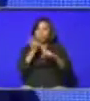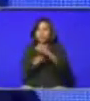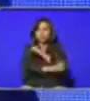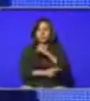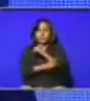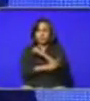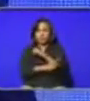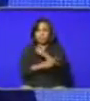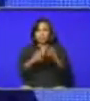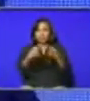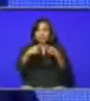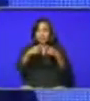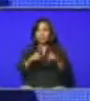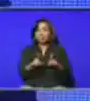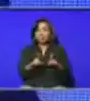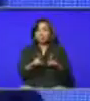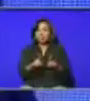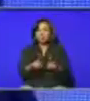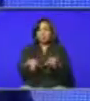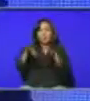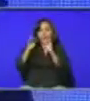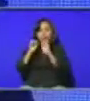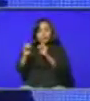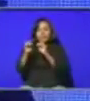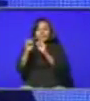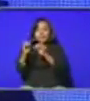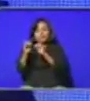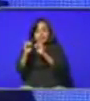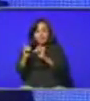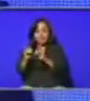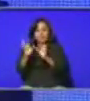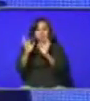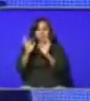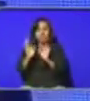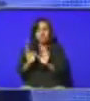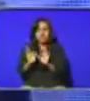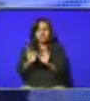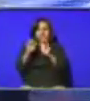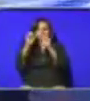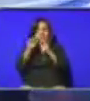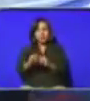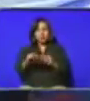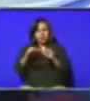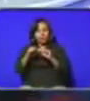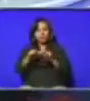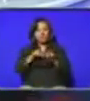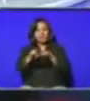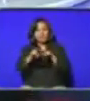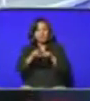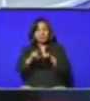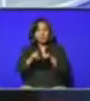formar mano de obra calificada con competencias a nivel de formación de posmedia, que es lo que busca este